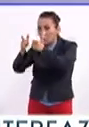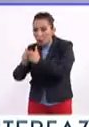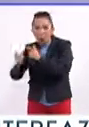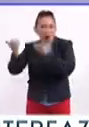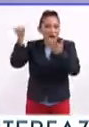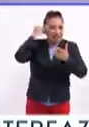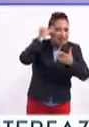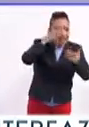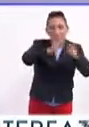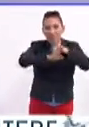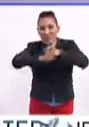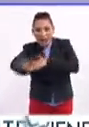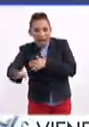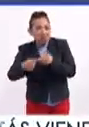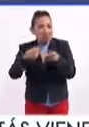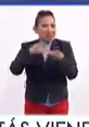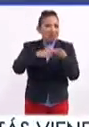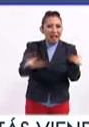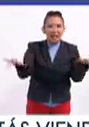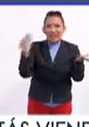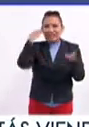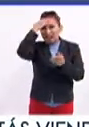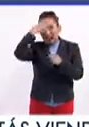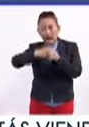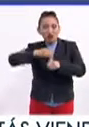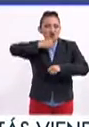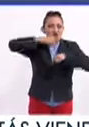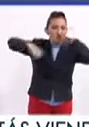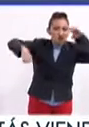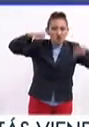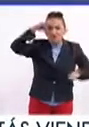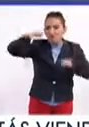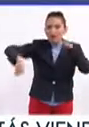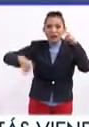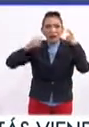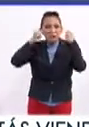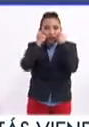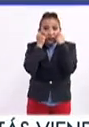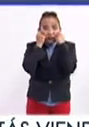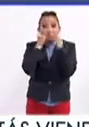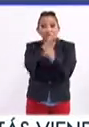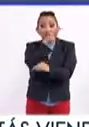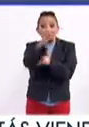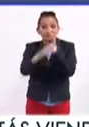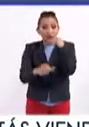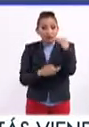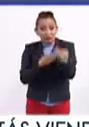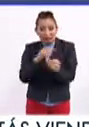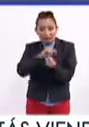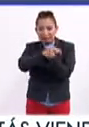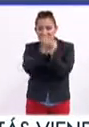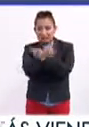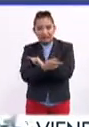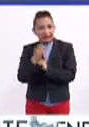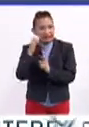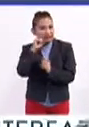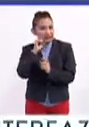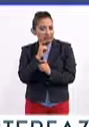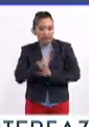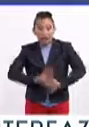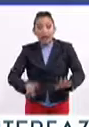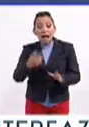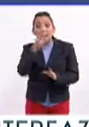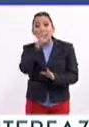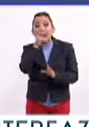Es indígena, migrante, adulto Extranjero mayor. que esté en territorio Sí, nacional. dice toda Transgénero, persona de lo que sea. de lo que sea. Es